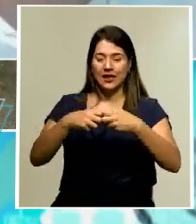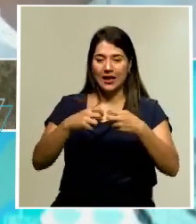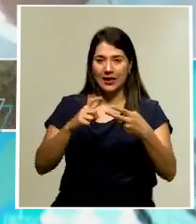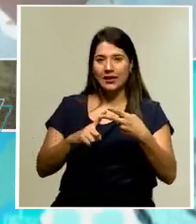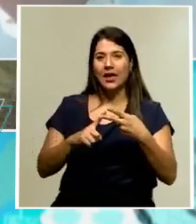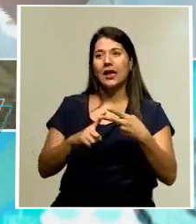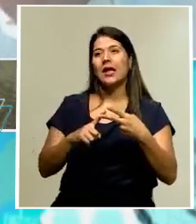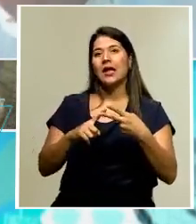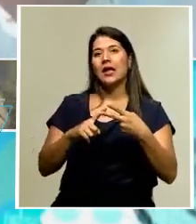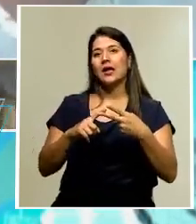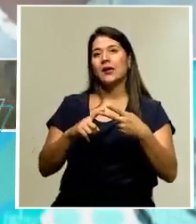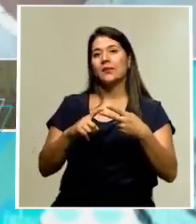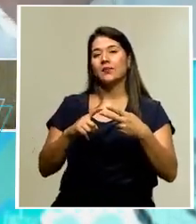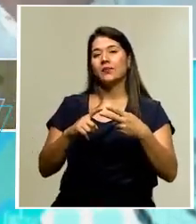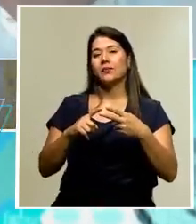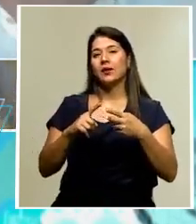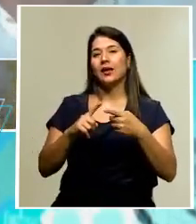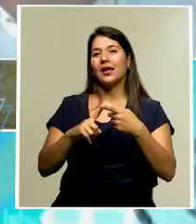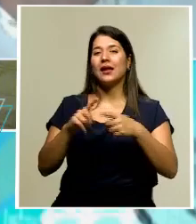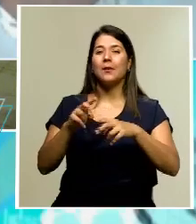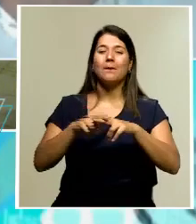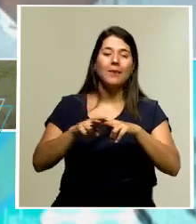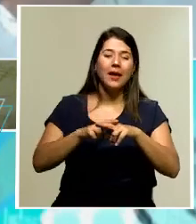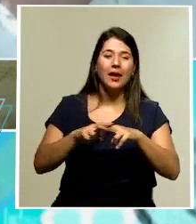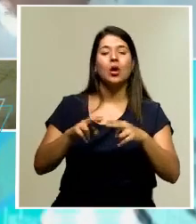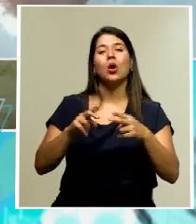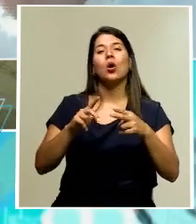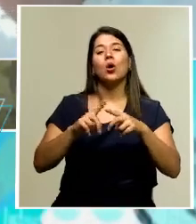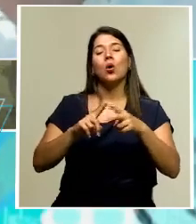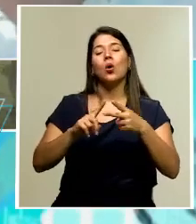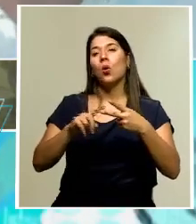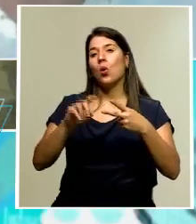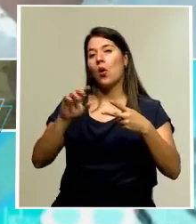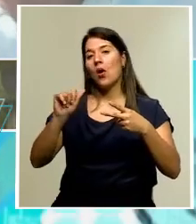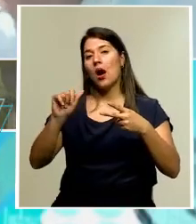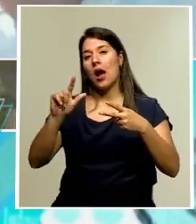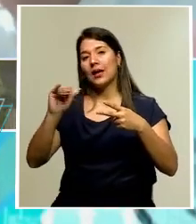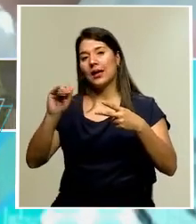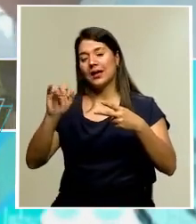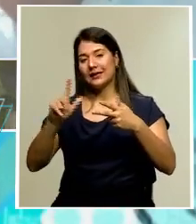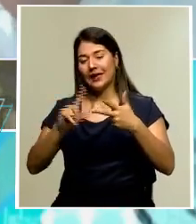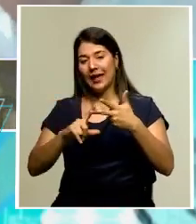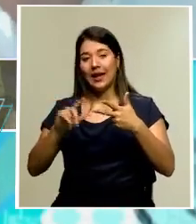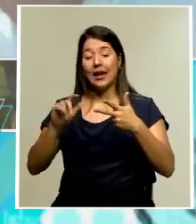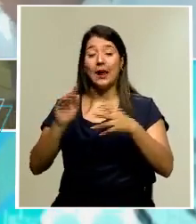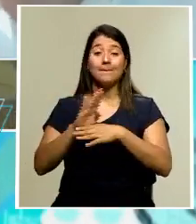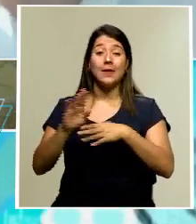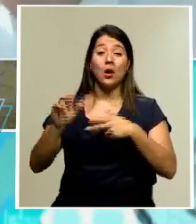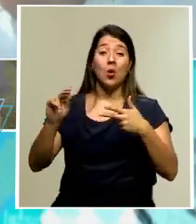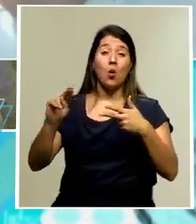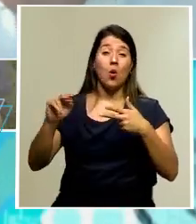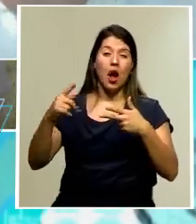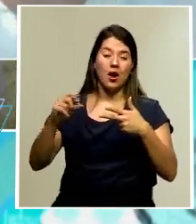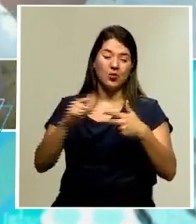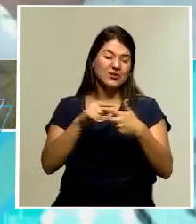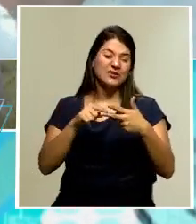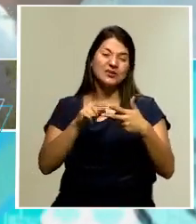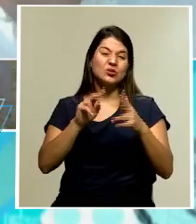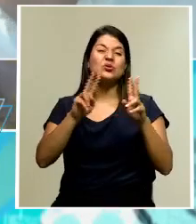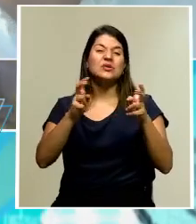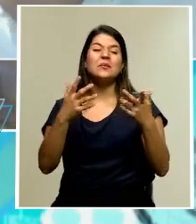Alcatel, ya eso está presupuestado de alguna manera. Entonces, esto hace que cualquier ataque que sobre estos